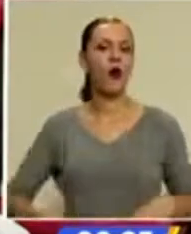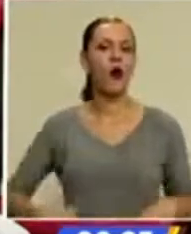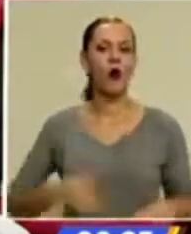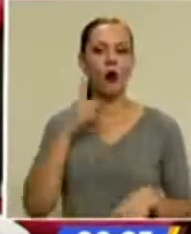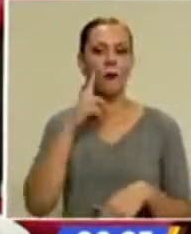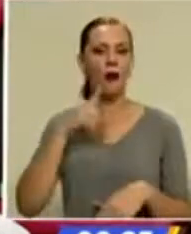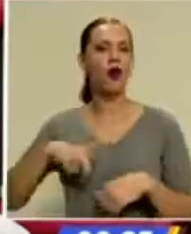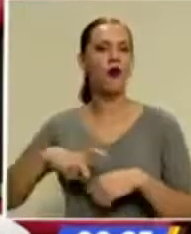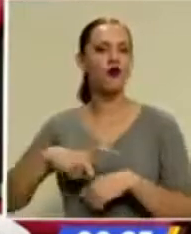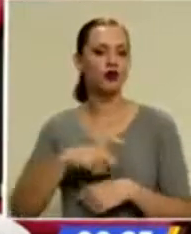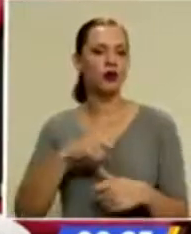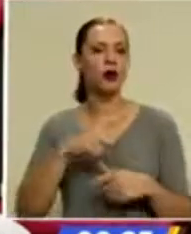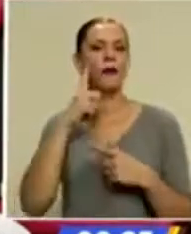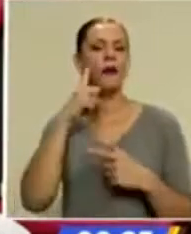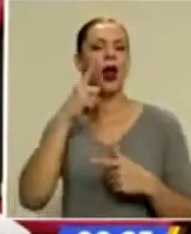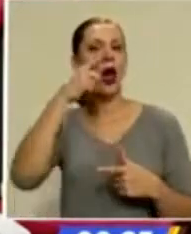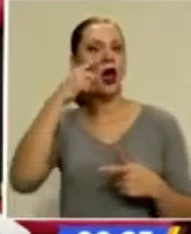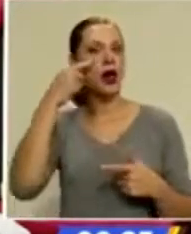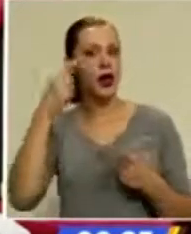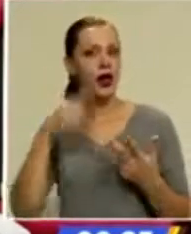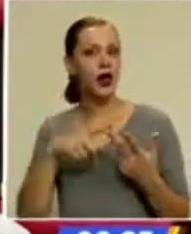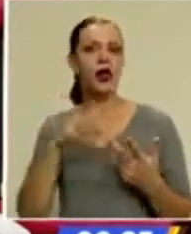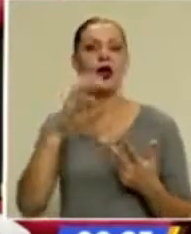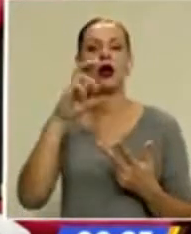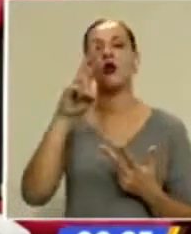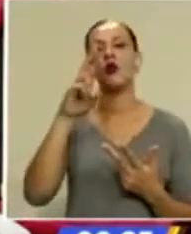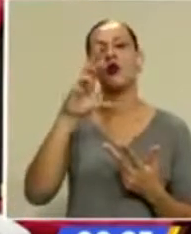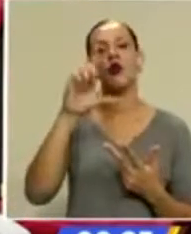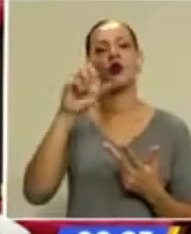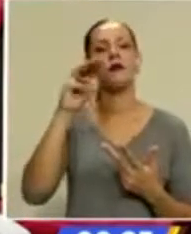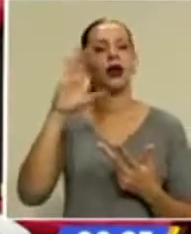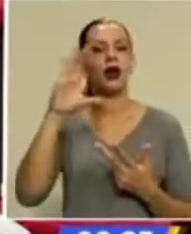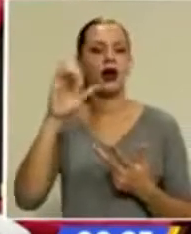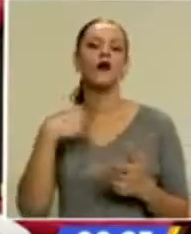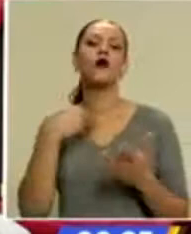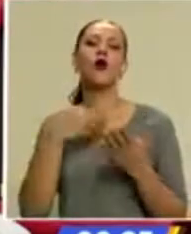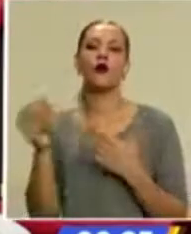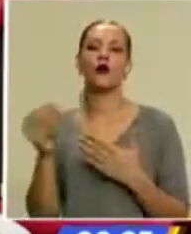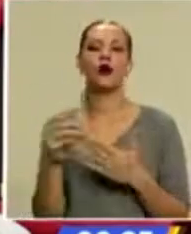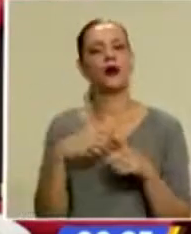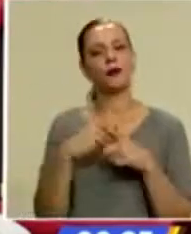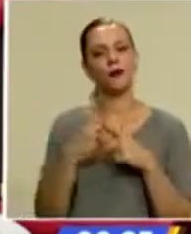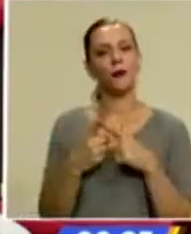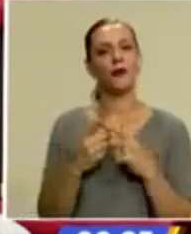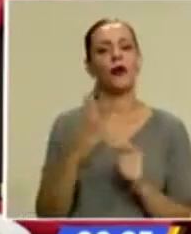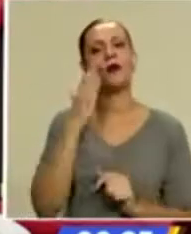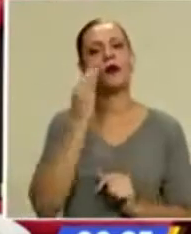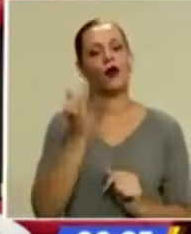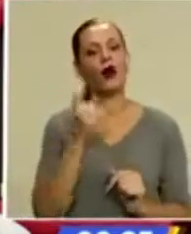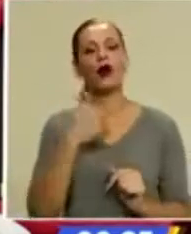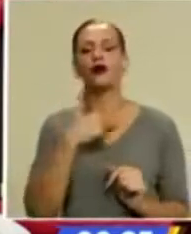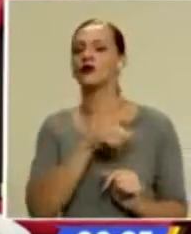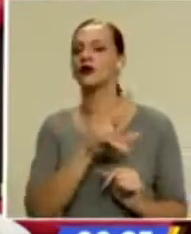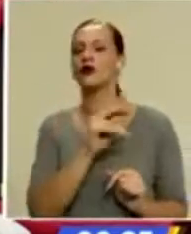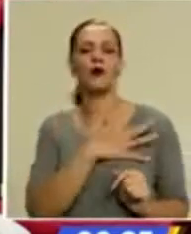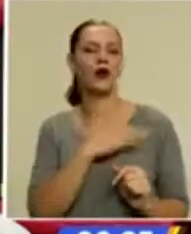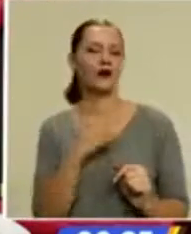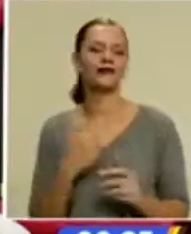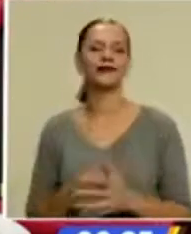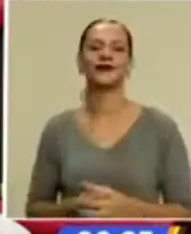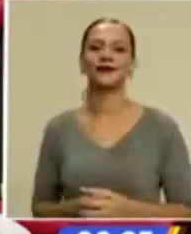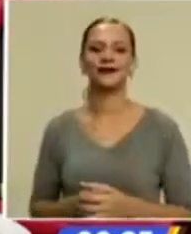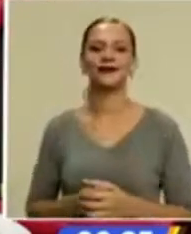los parásitos, para la anemia y la cuculmeca. Voy a comprar cuculmeca entonces, porque me niego todavía.